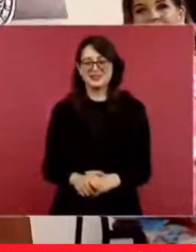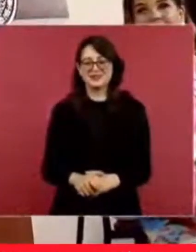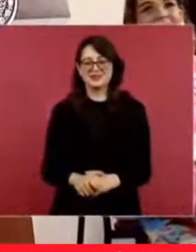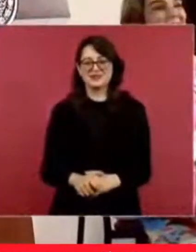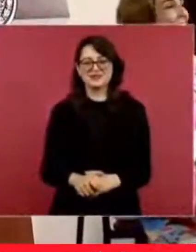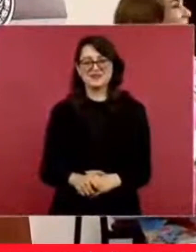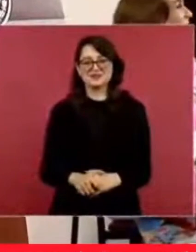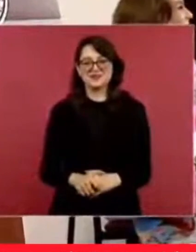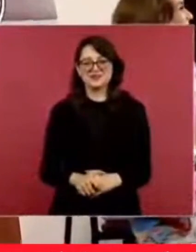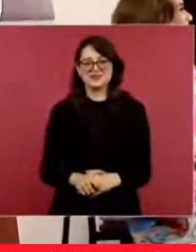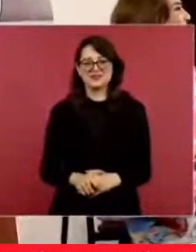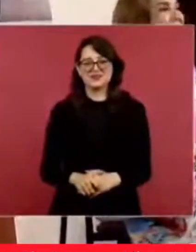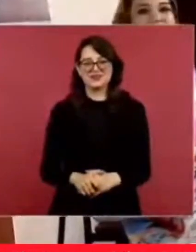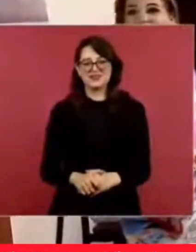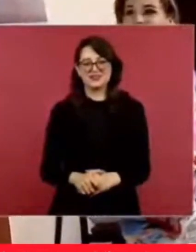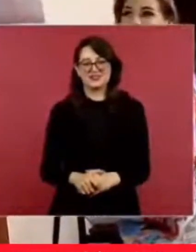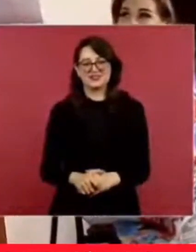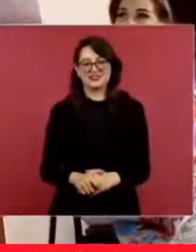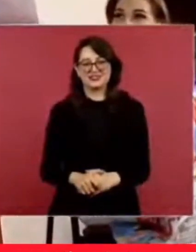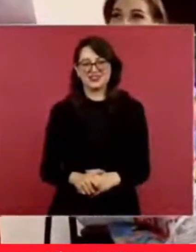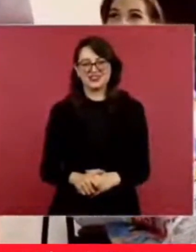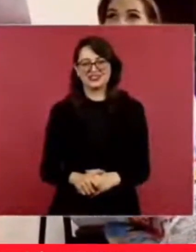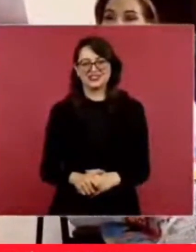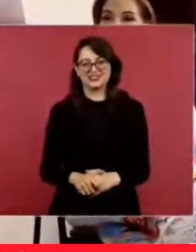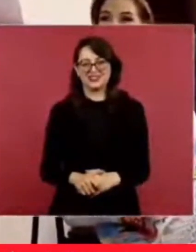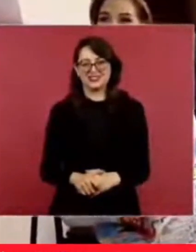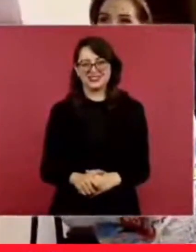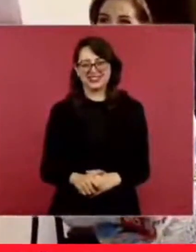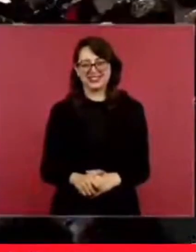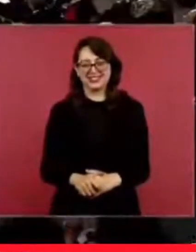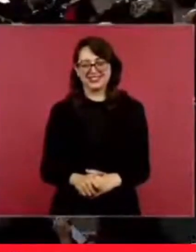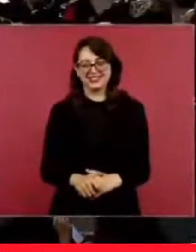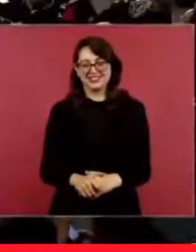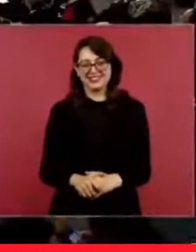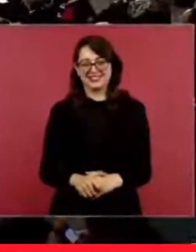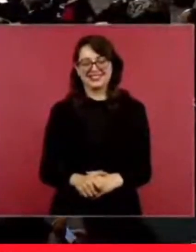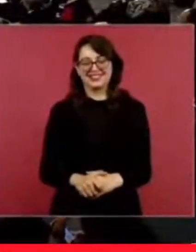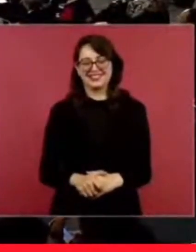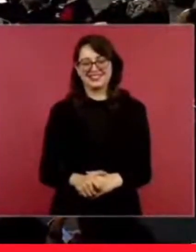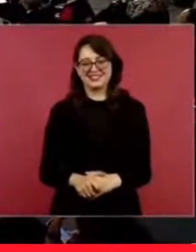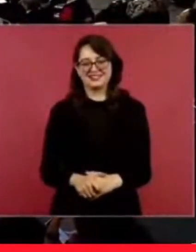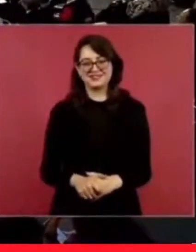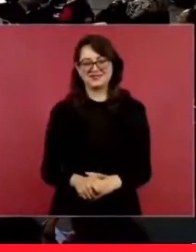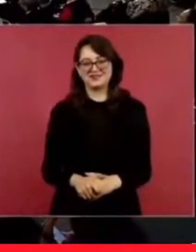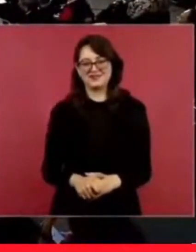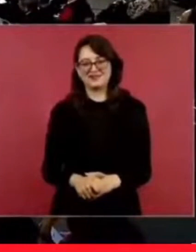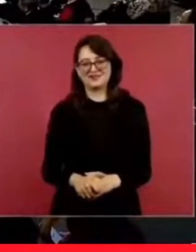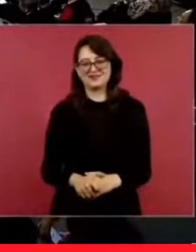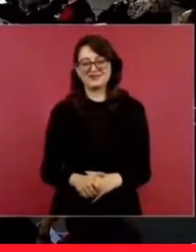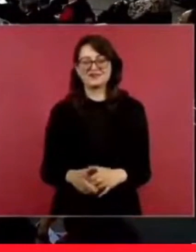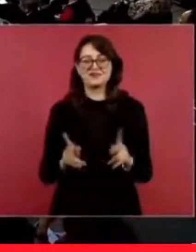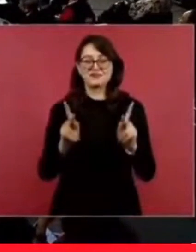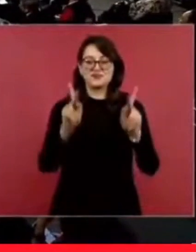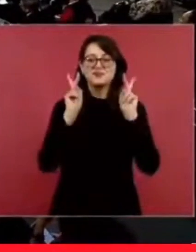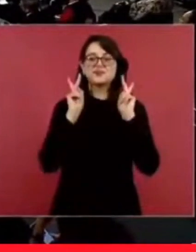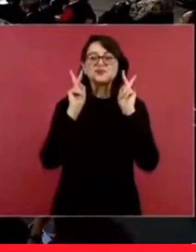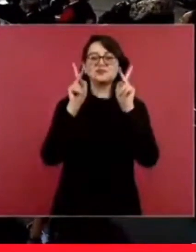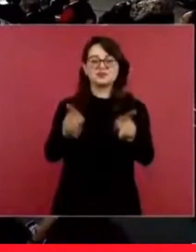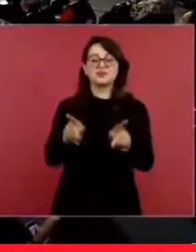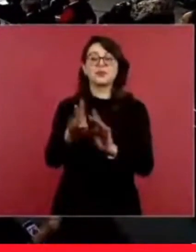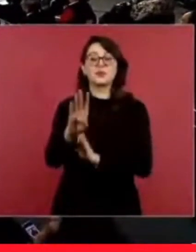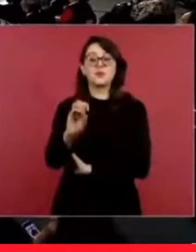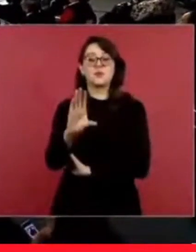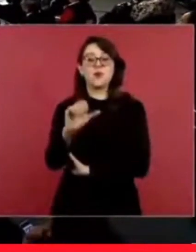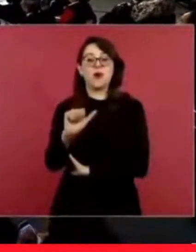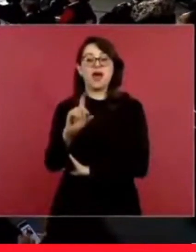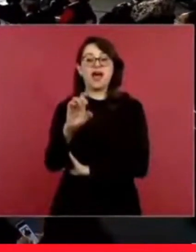Platícale, no. Platícales lo de los soldadores. Sí, sí. El puente Boca del Cerro tiene